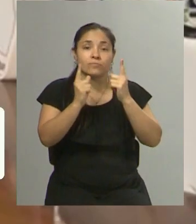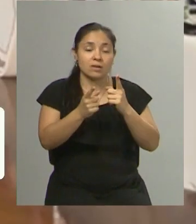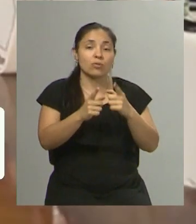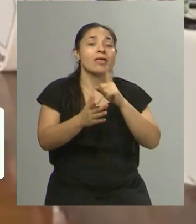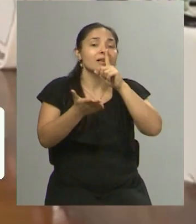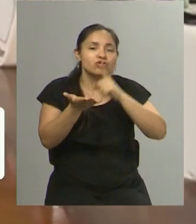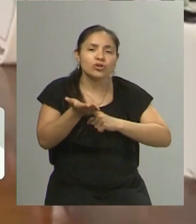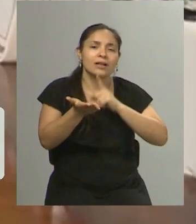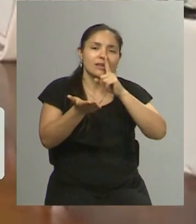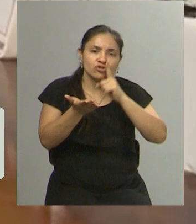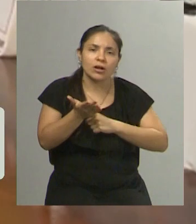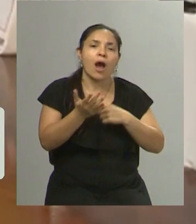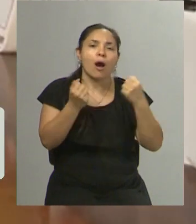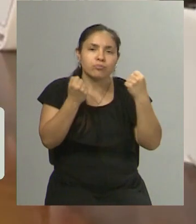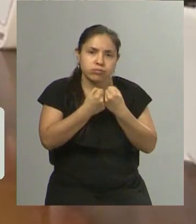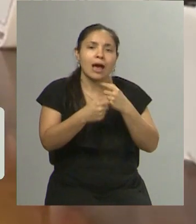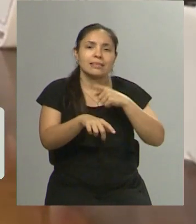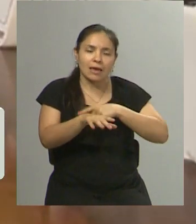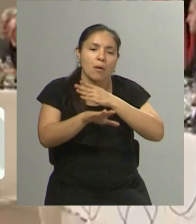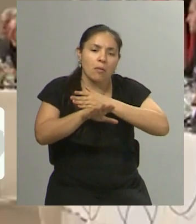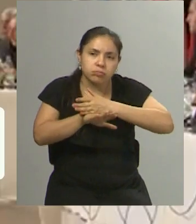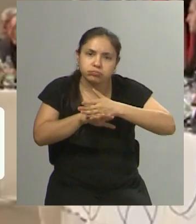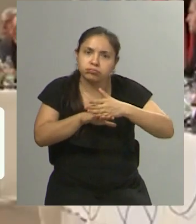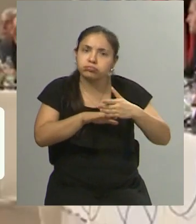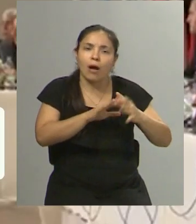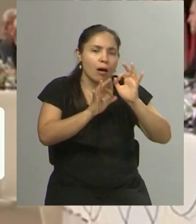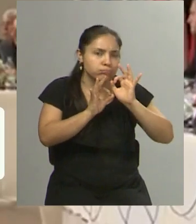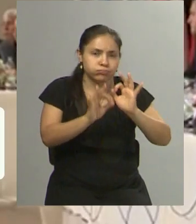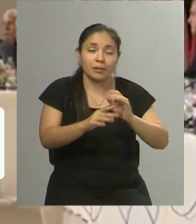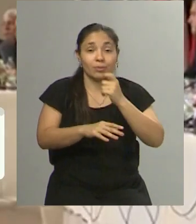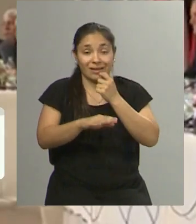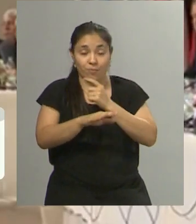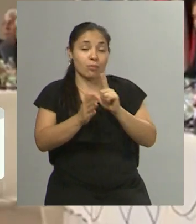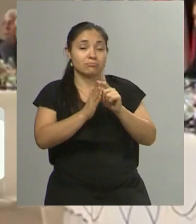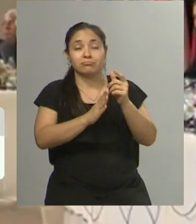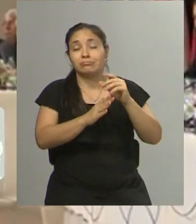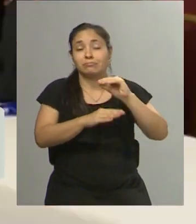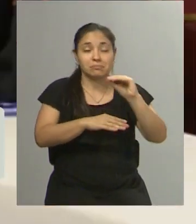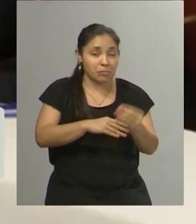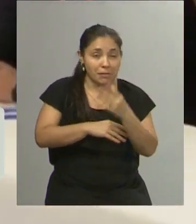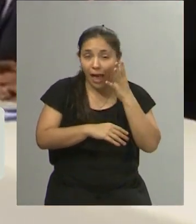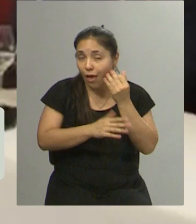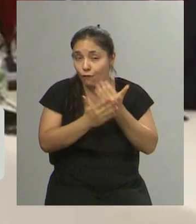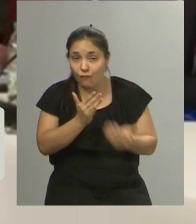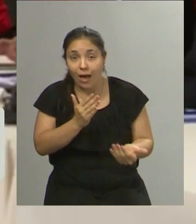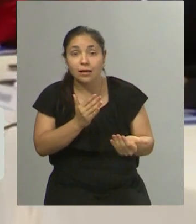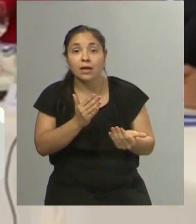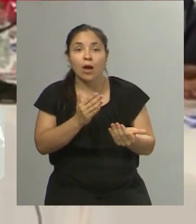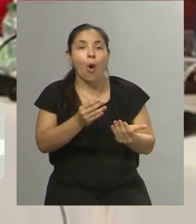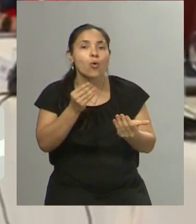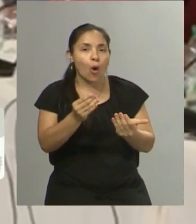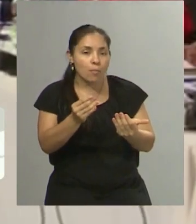decisiones perdure en el tiempo. Y si no perdura, de introducir las modificaciones para adaptar